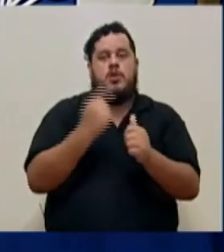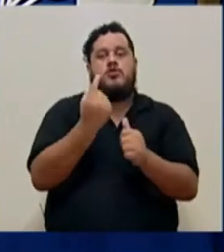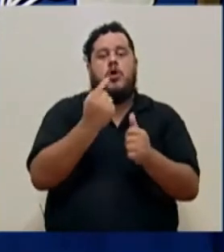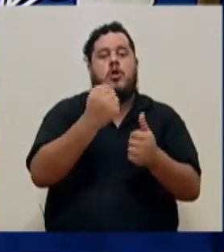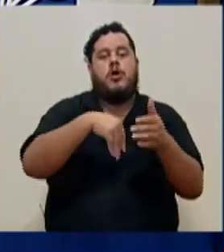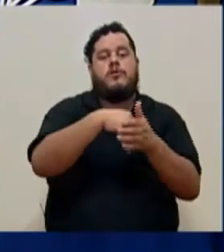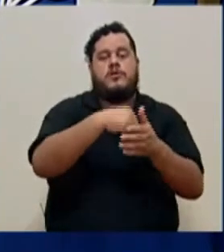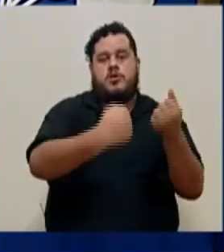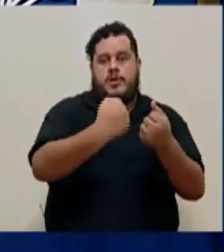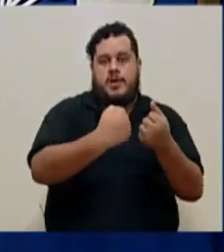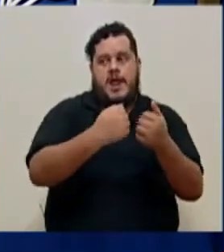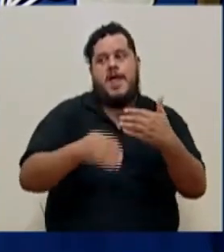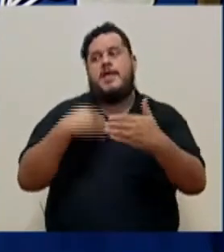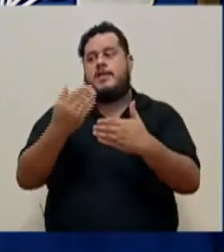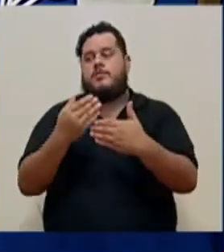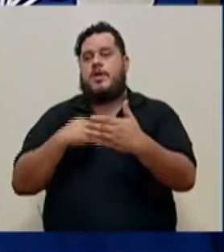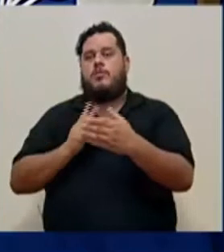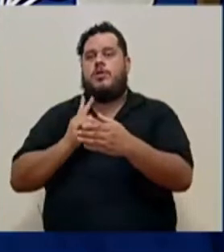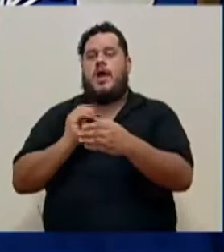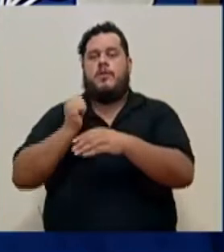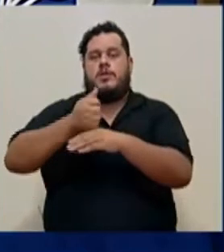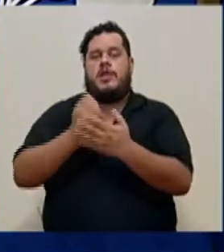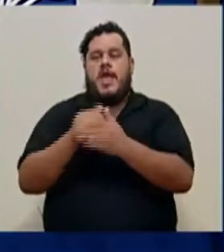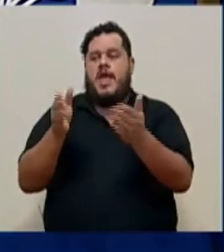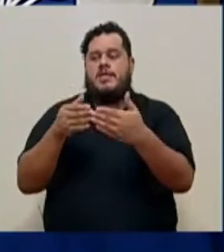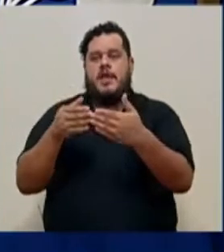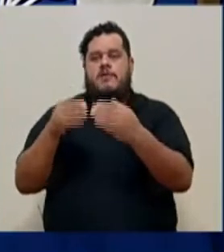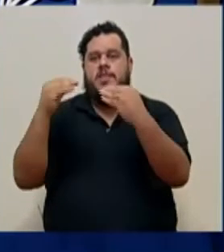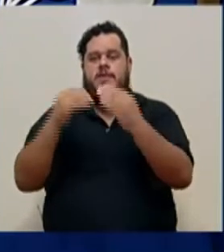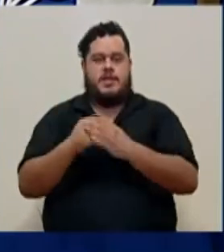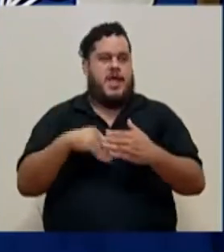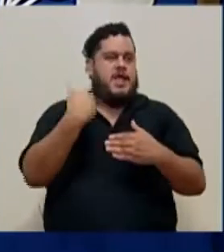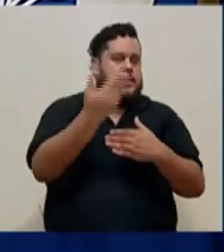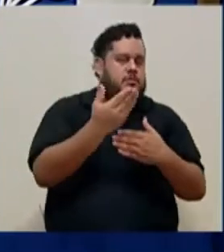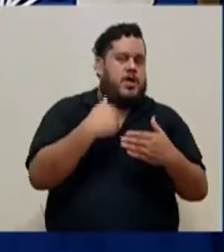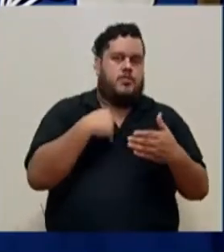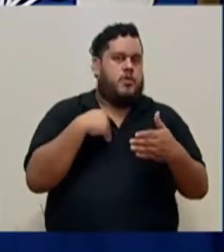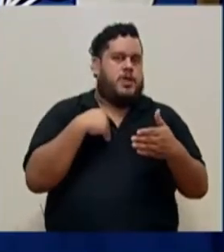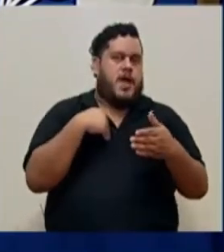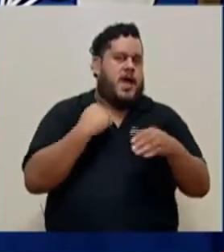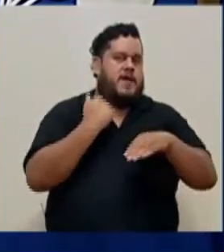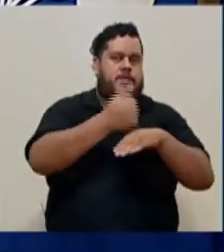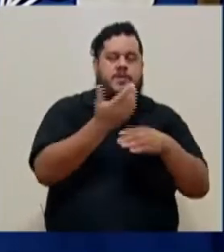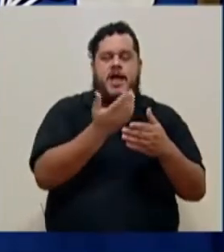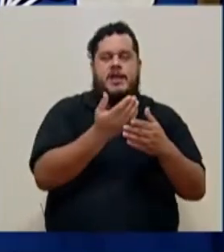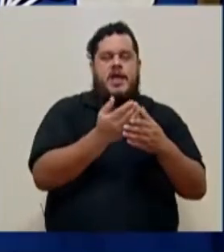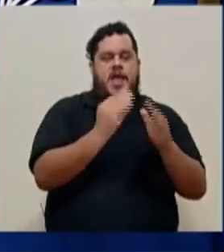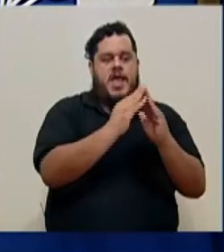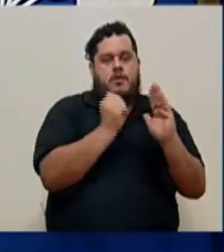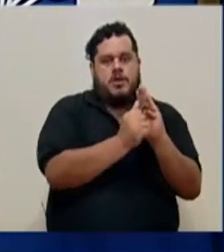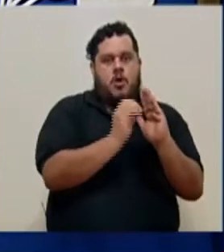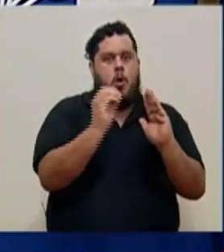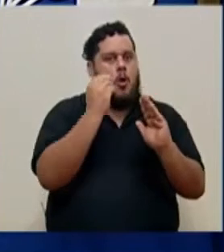vehicular y después voy a implementar solo cierres de establecimientos y después voy a implementar solo cuarentenas